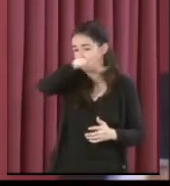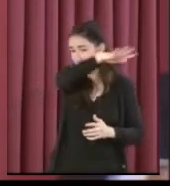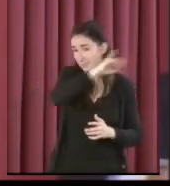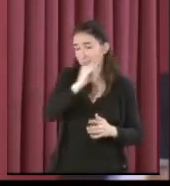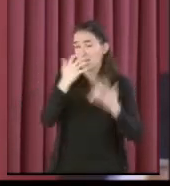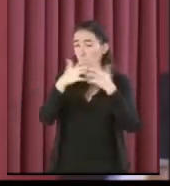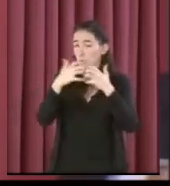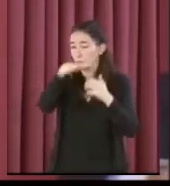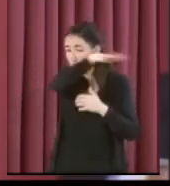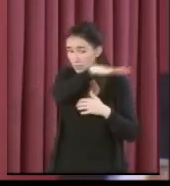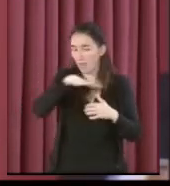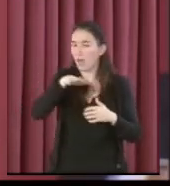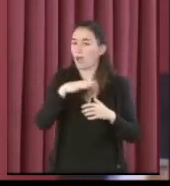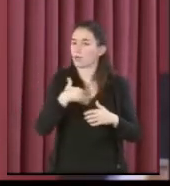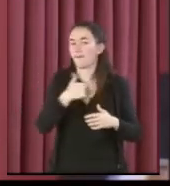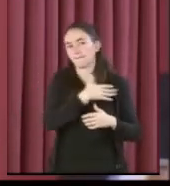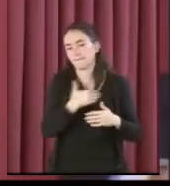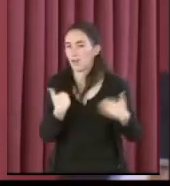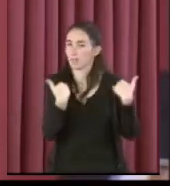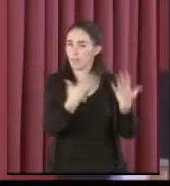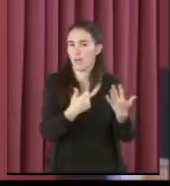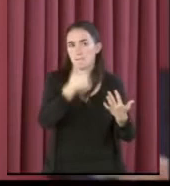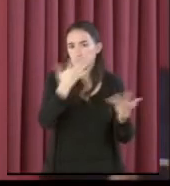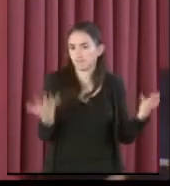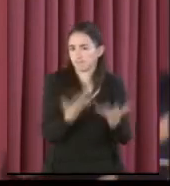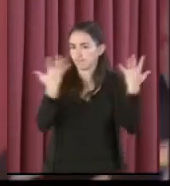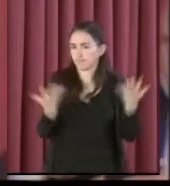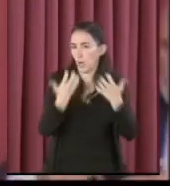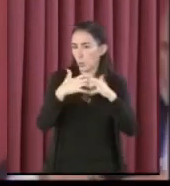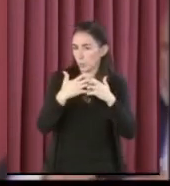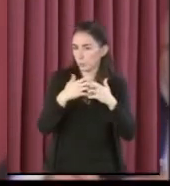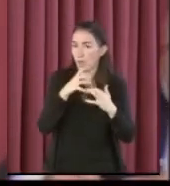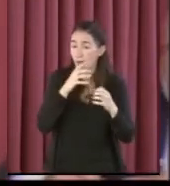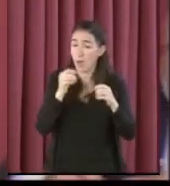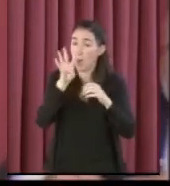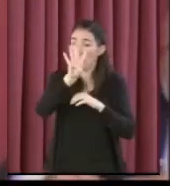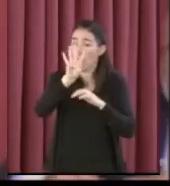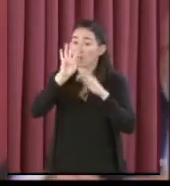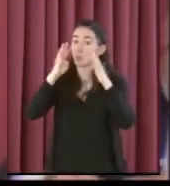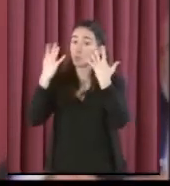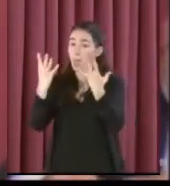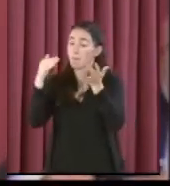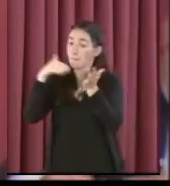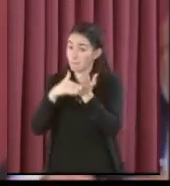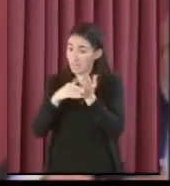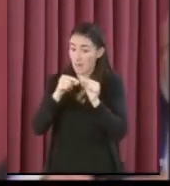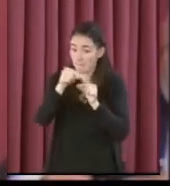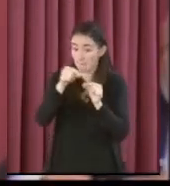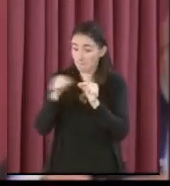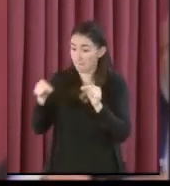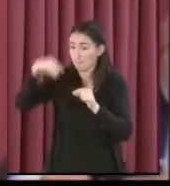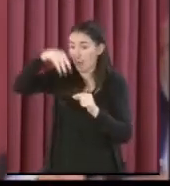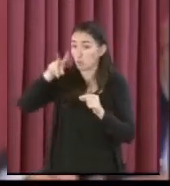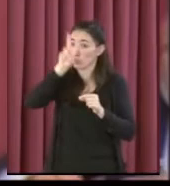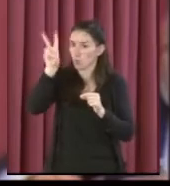nuevos servicios y una ubicación prácticamente inmejorables. Estamos licitando 49.000 metros cuadrados distribuidos en 10 nuevas parcelas